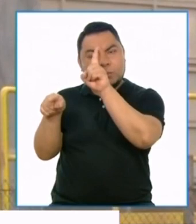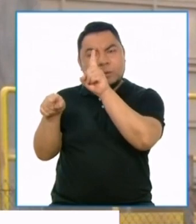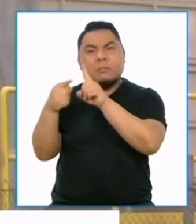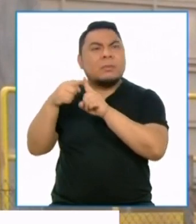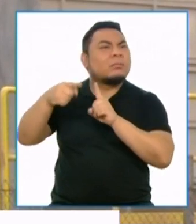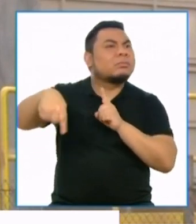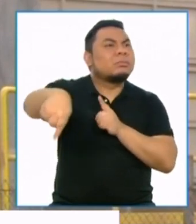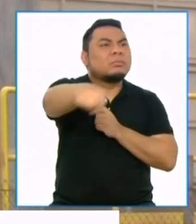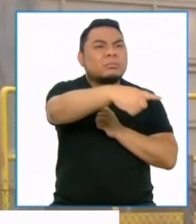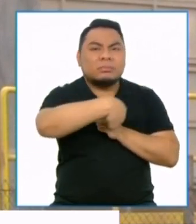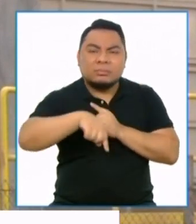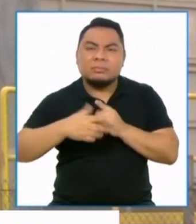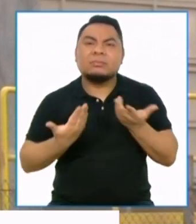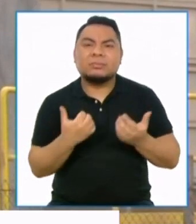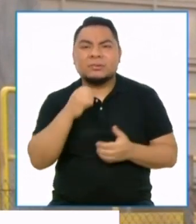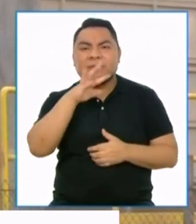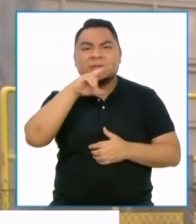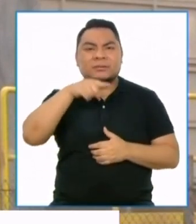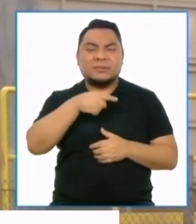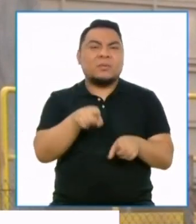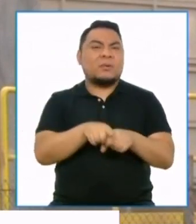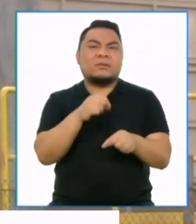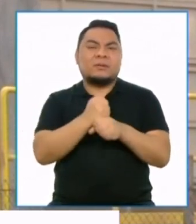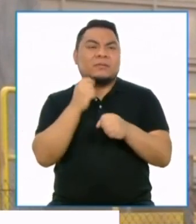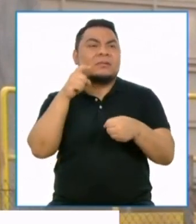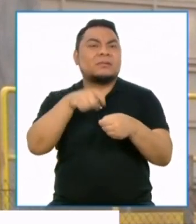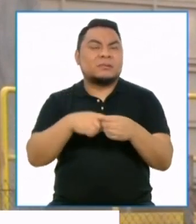son unos audios donde